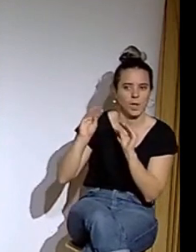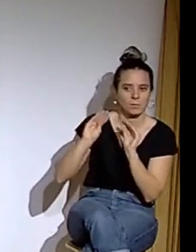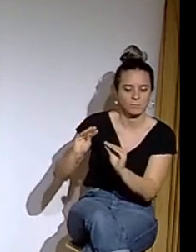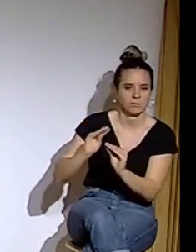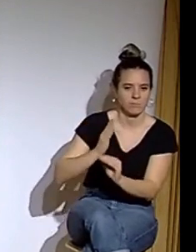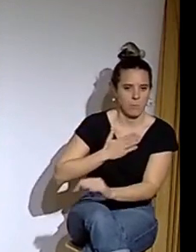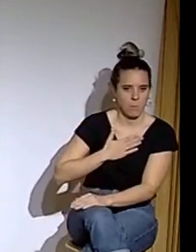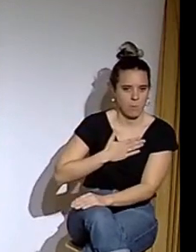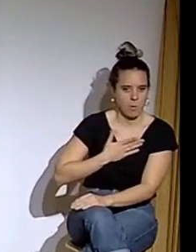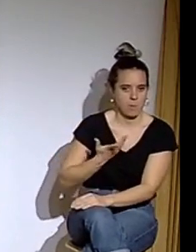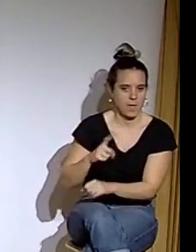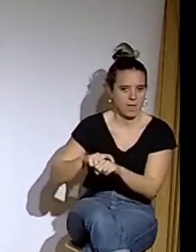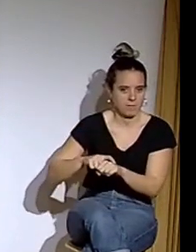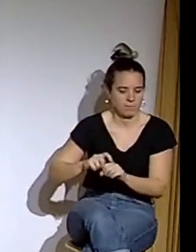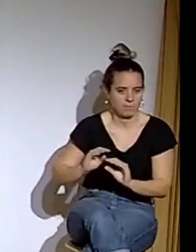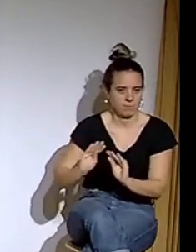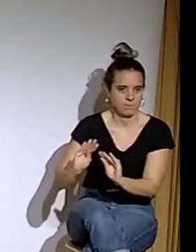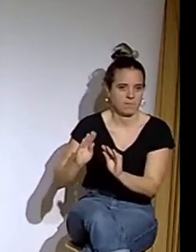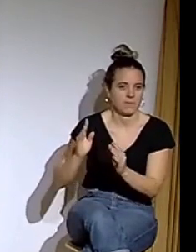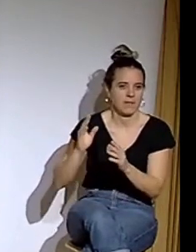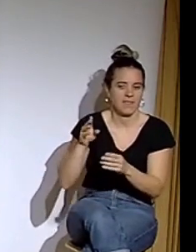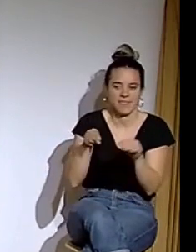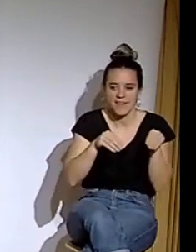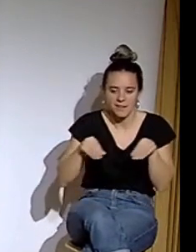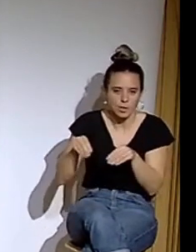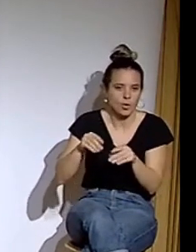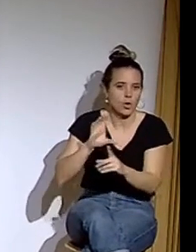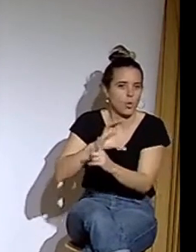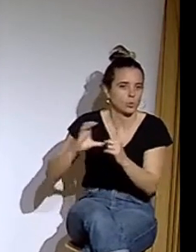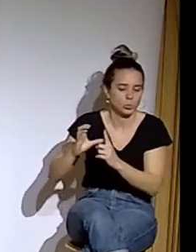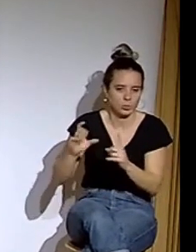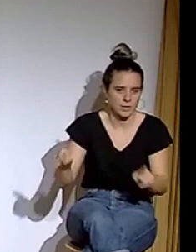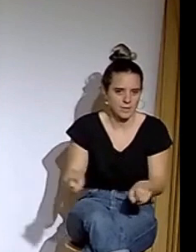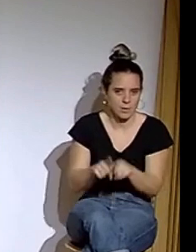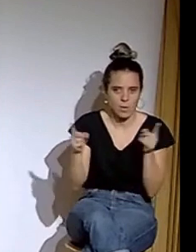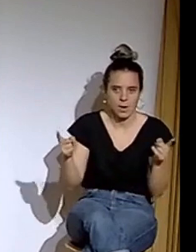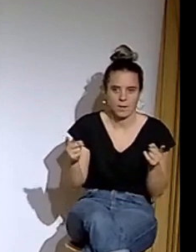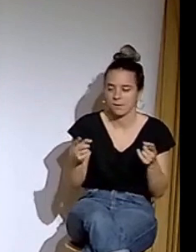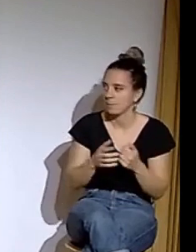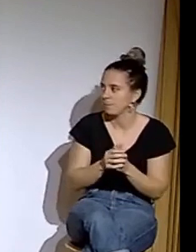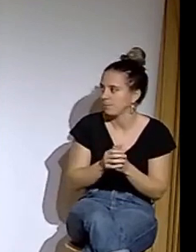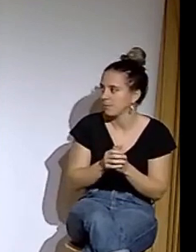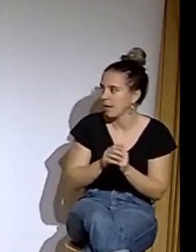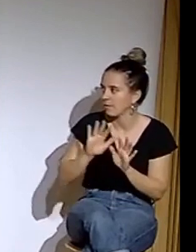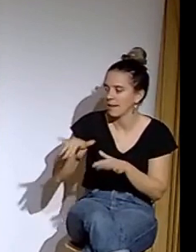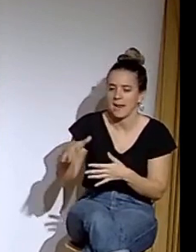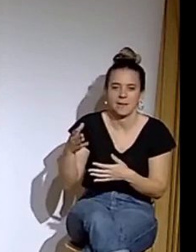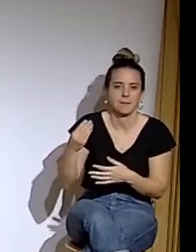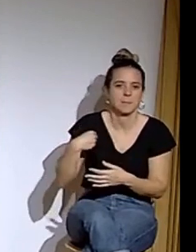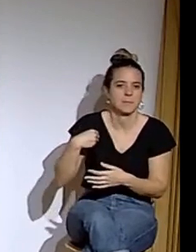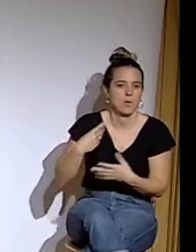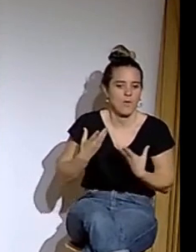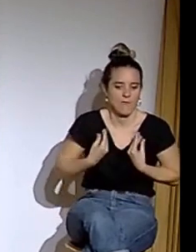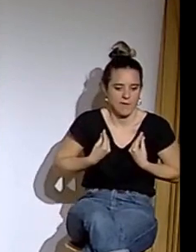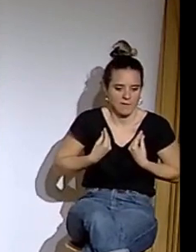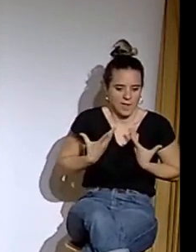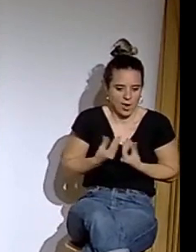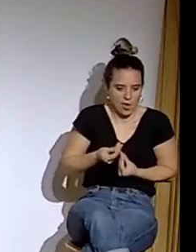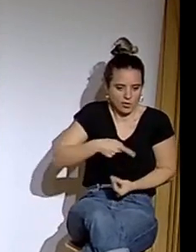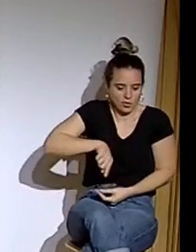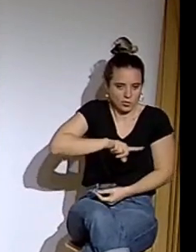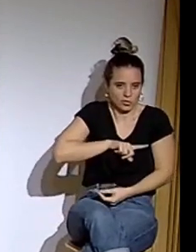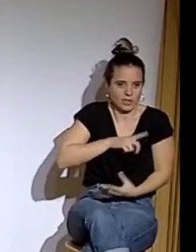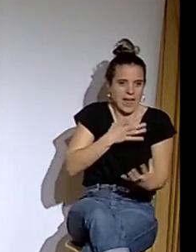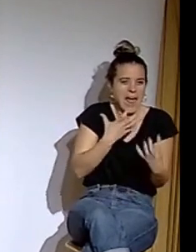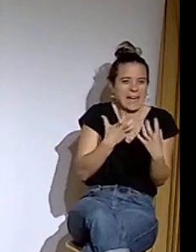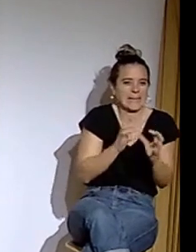muy propia ya sea de territorio que sea de culturas o sea donde sea entonces al final Esto es algo que convive con nosotras ya sea en el arte más